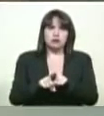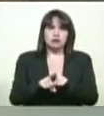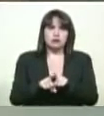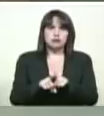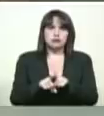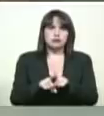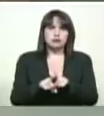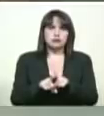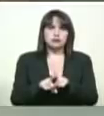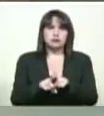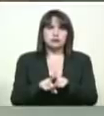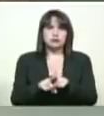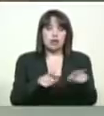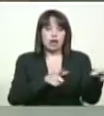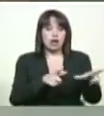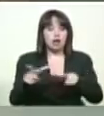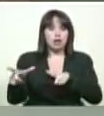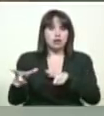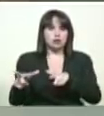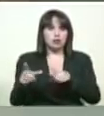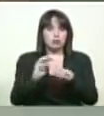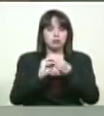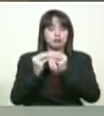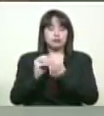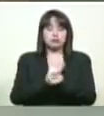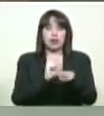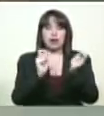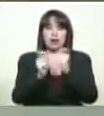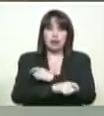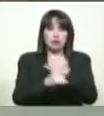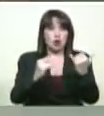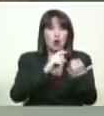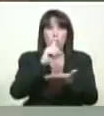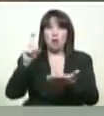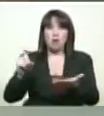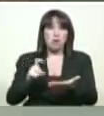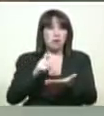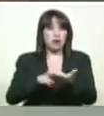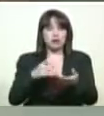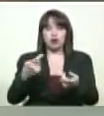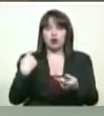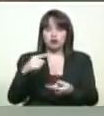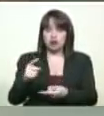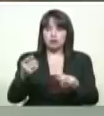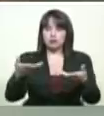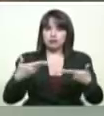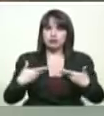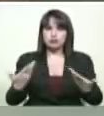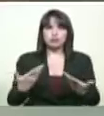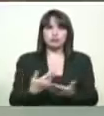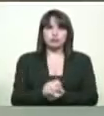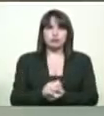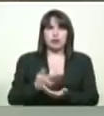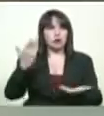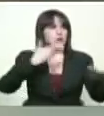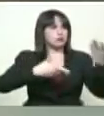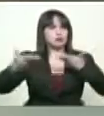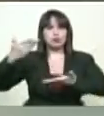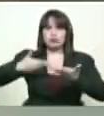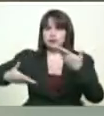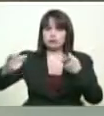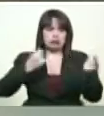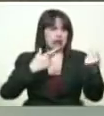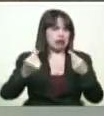estuviera listo para la reconversión monetaria lo tenemos completo el circulante que llaman los expertos